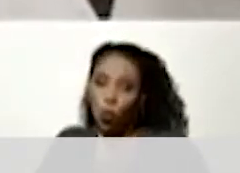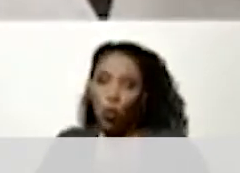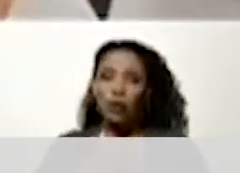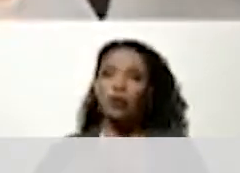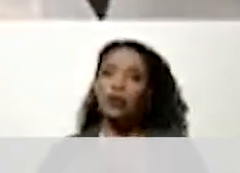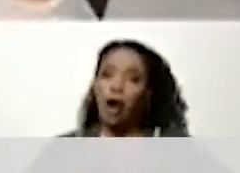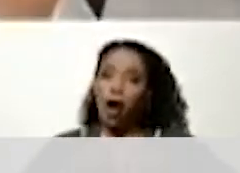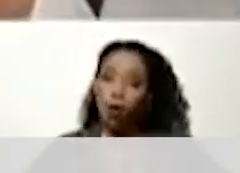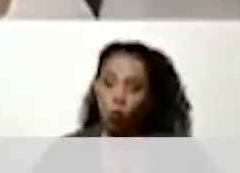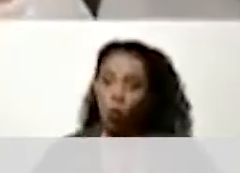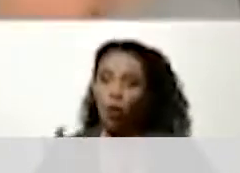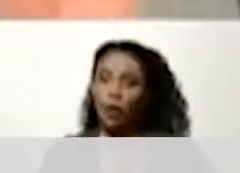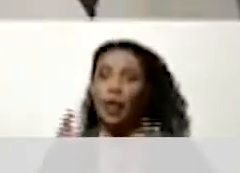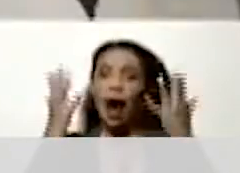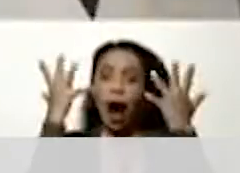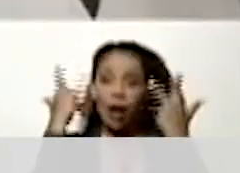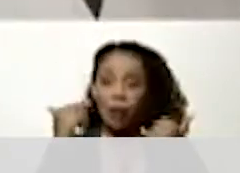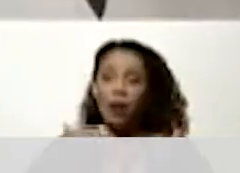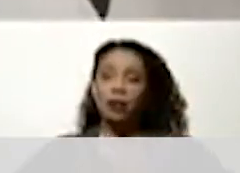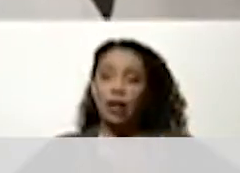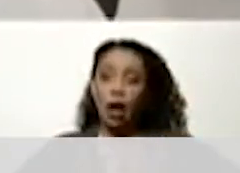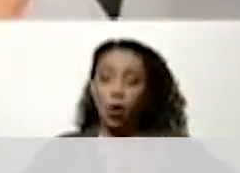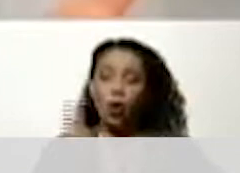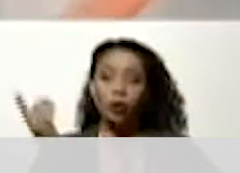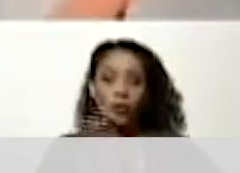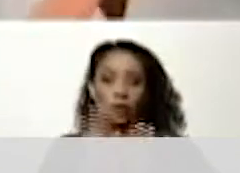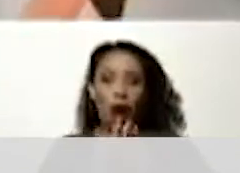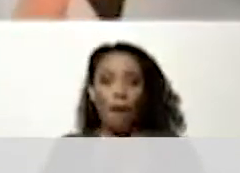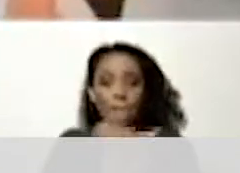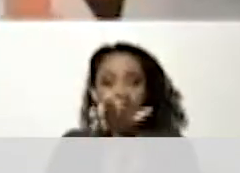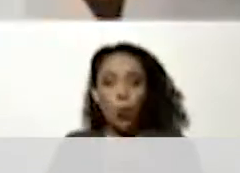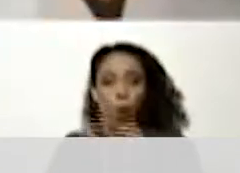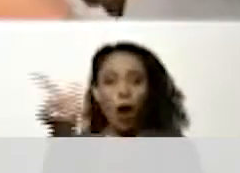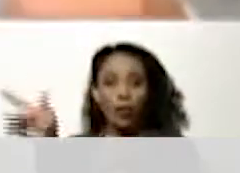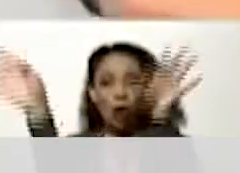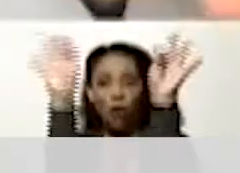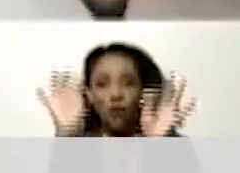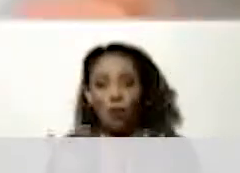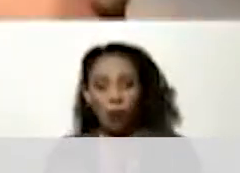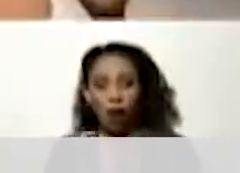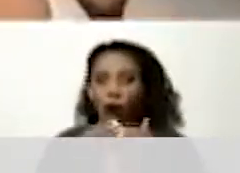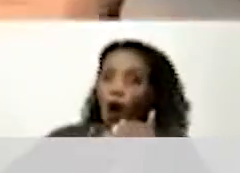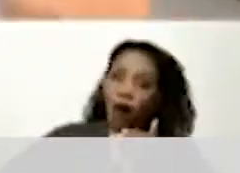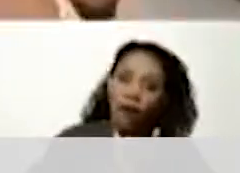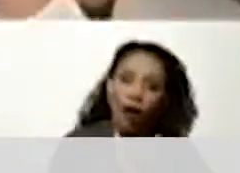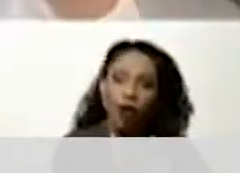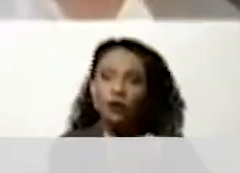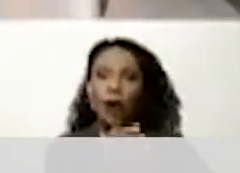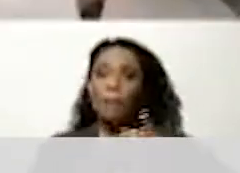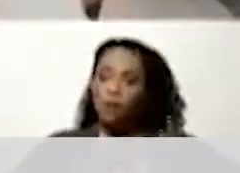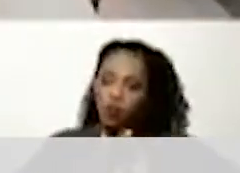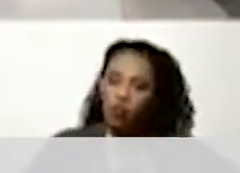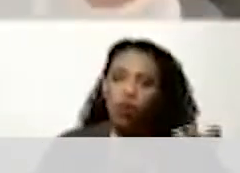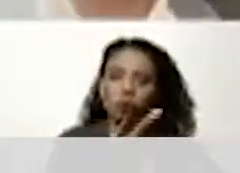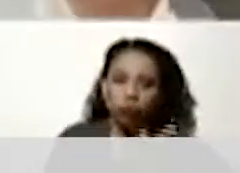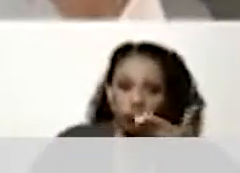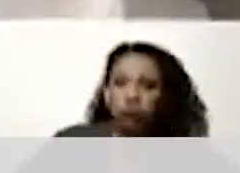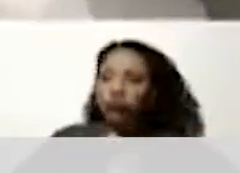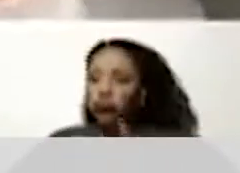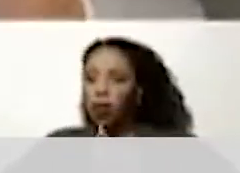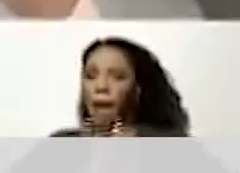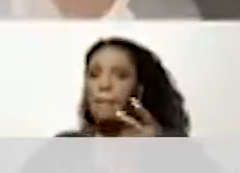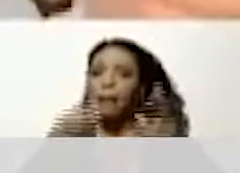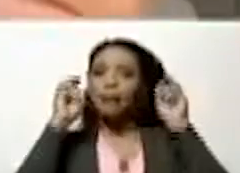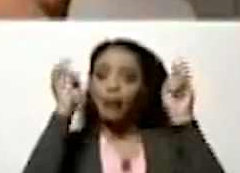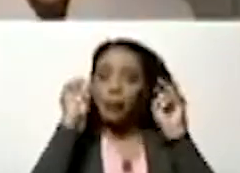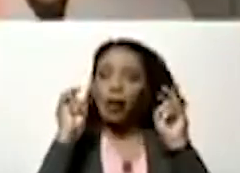fitosanitarios y zoosanitarios que ya estaban aprobados, y en ese sentido pues avanzar en el proceso de intercambio de productos